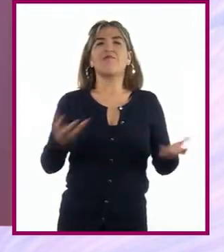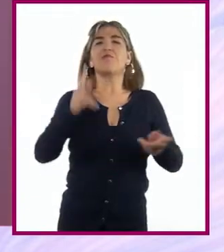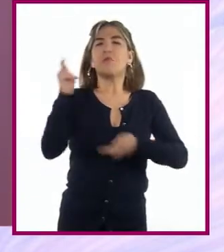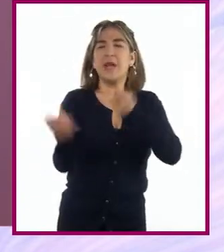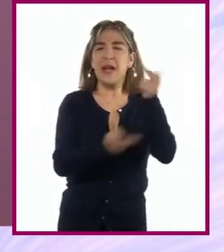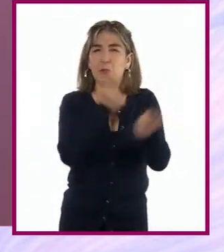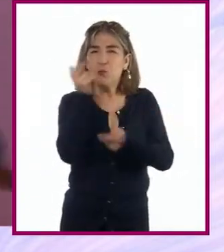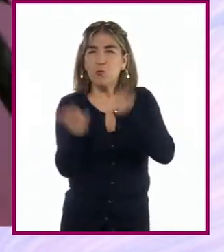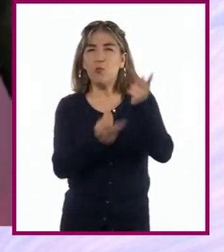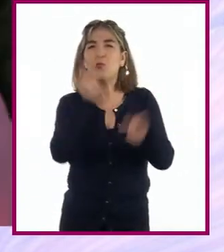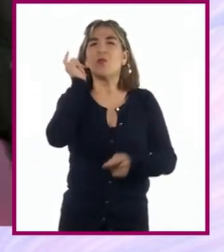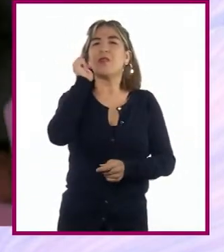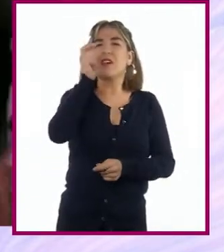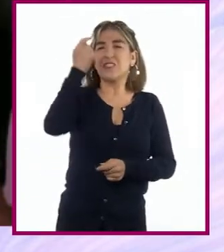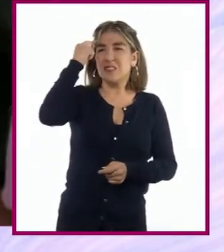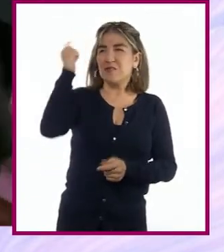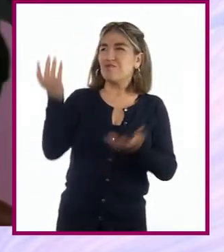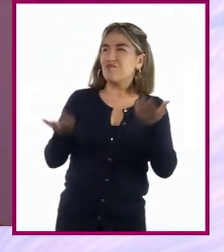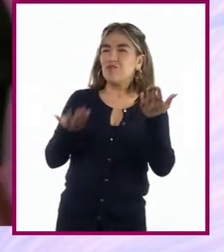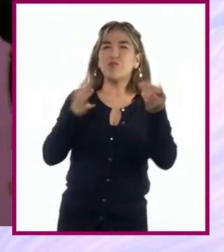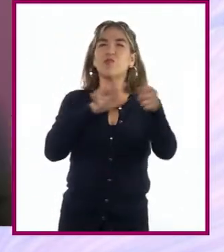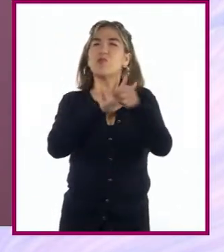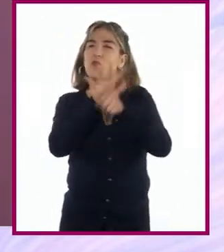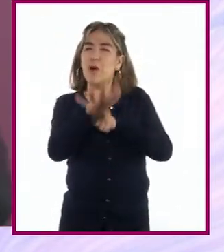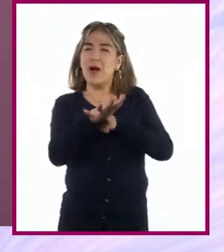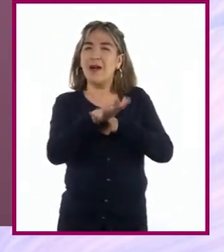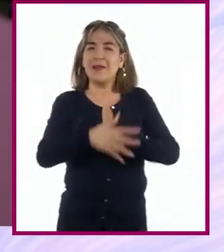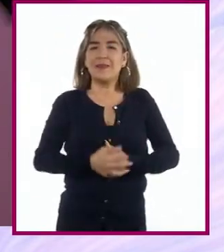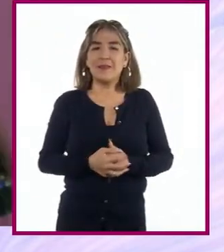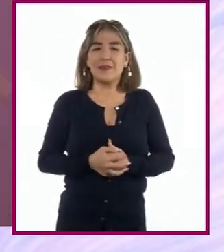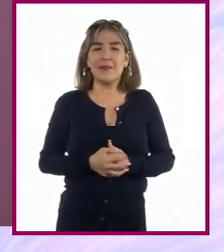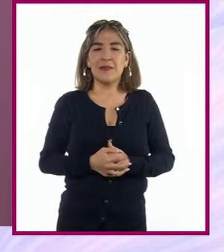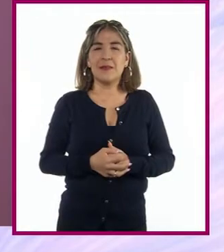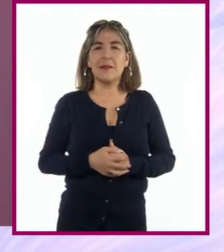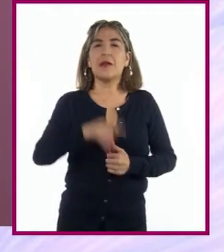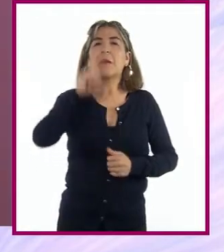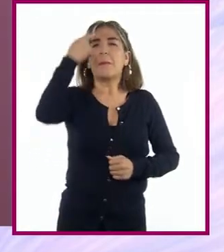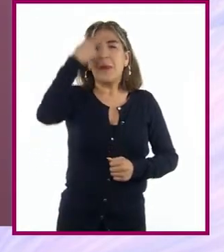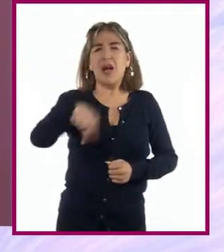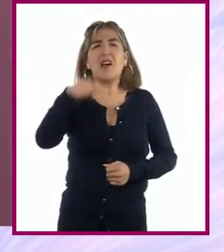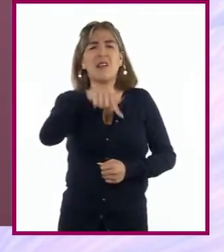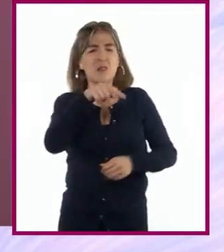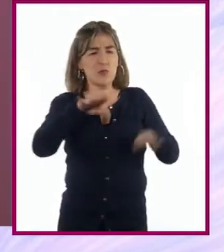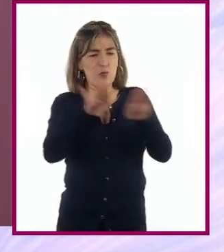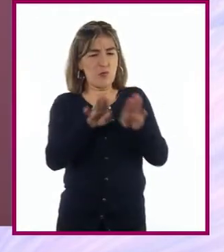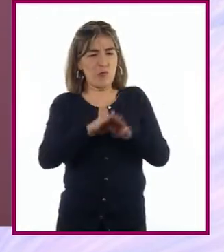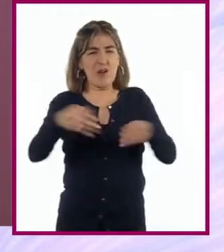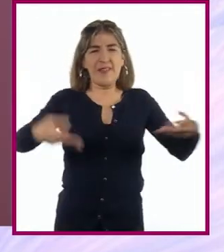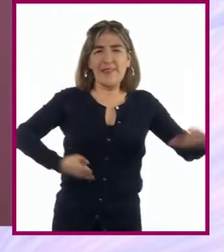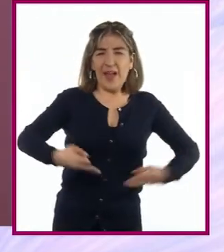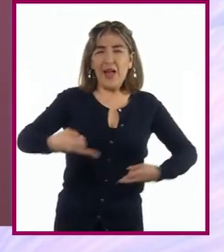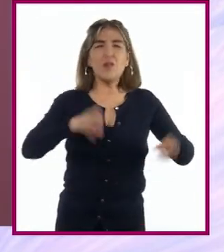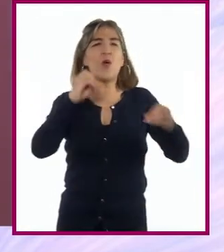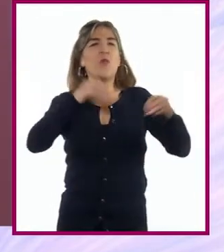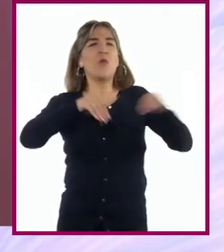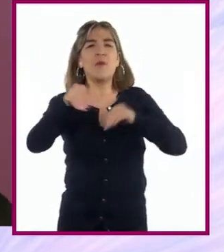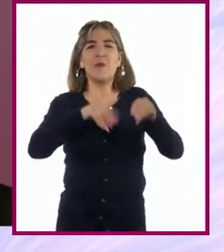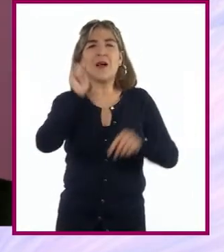interrogantes, ya que en muchas ocasiones este pretende dar una respuesta clara a una obra, aunque no siempre sea